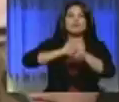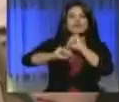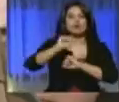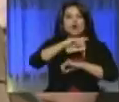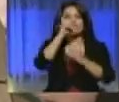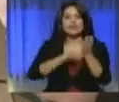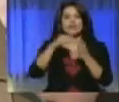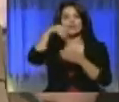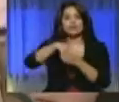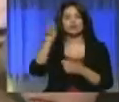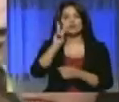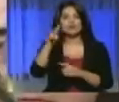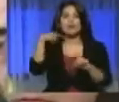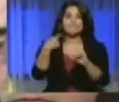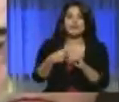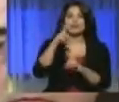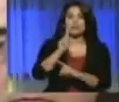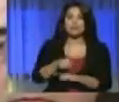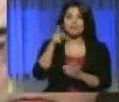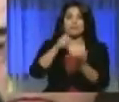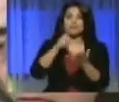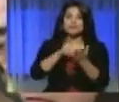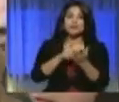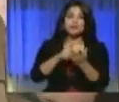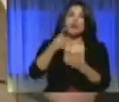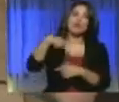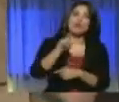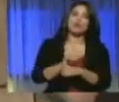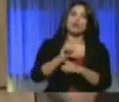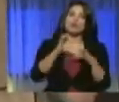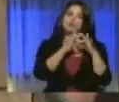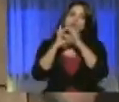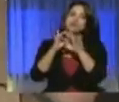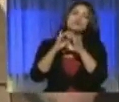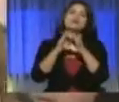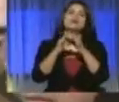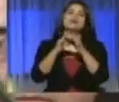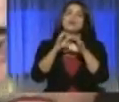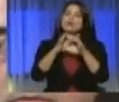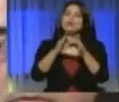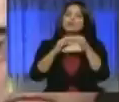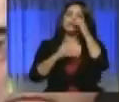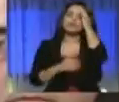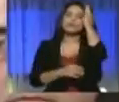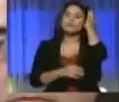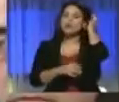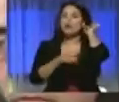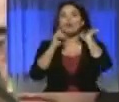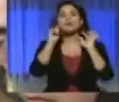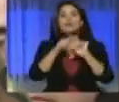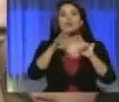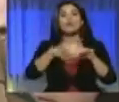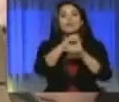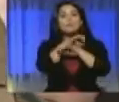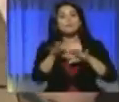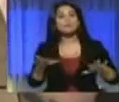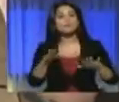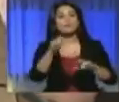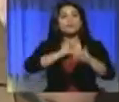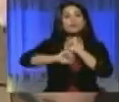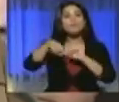se incorporen como un solo núcleo, de manera monolítica, a masificar la prevención y